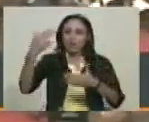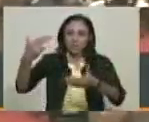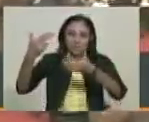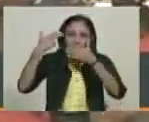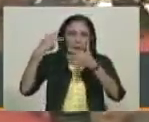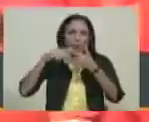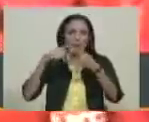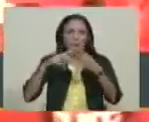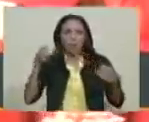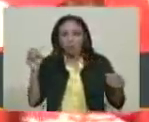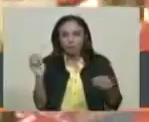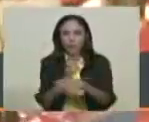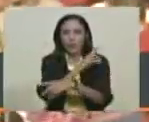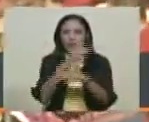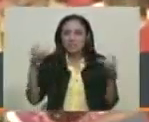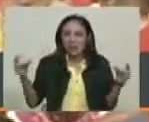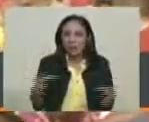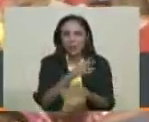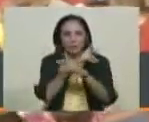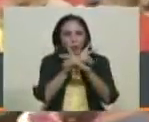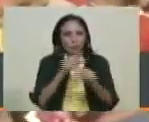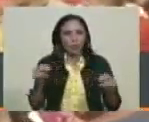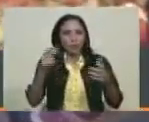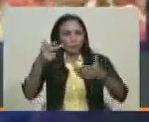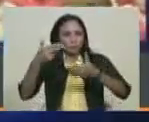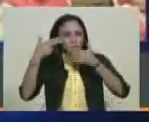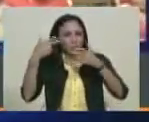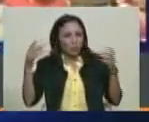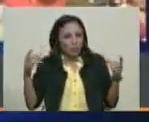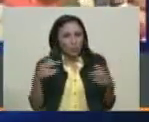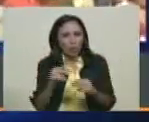no al crimen de la oligarquía colombiana, bogotana.